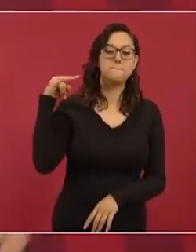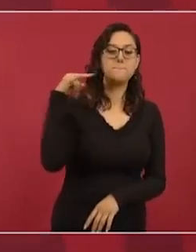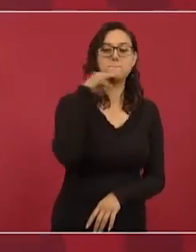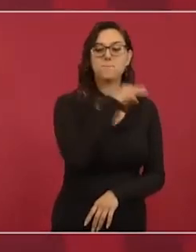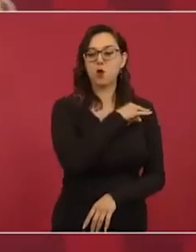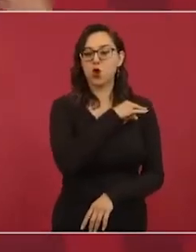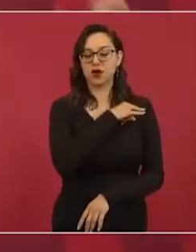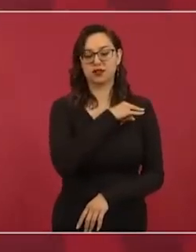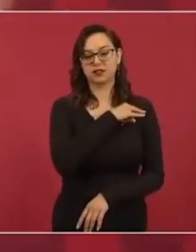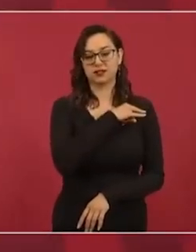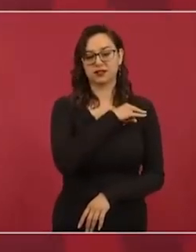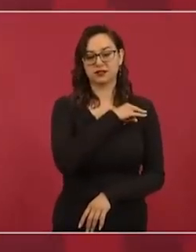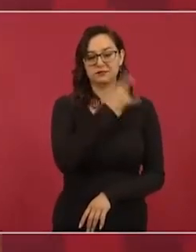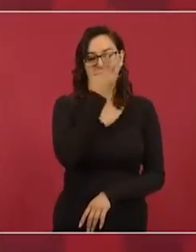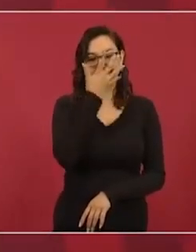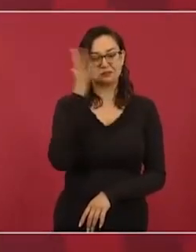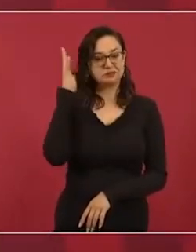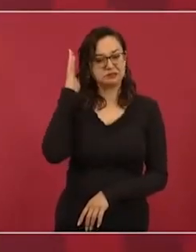la doble moral.